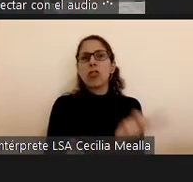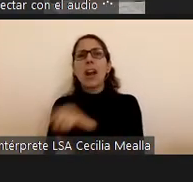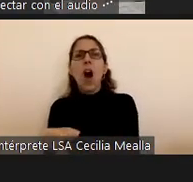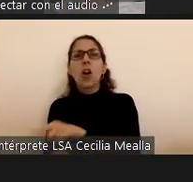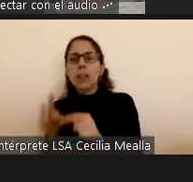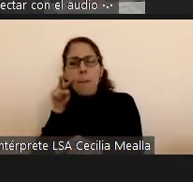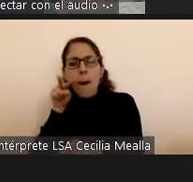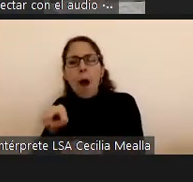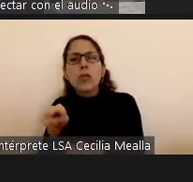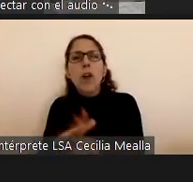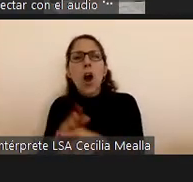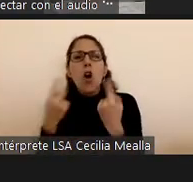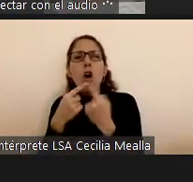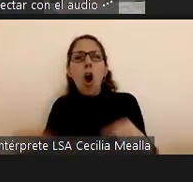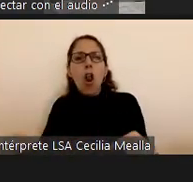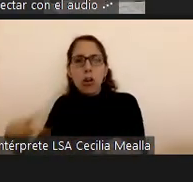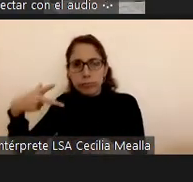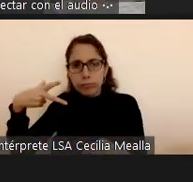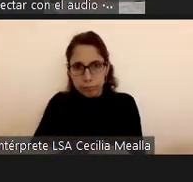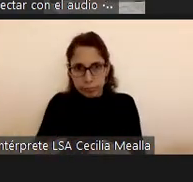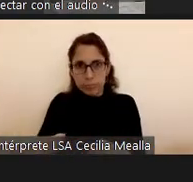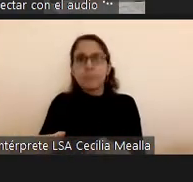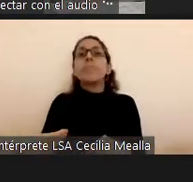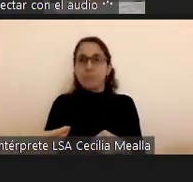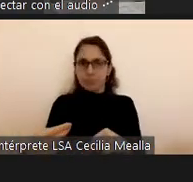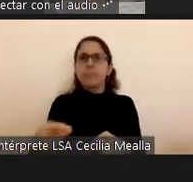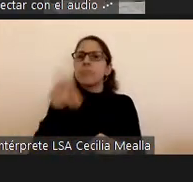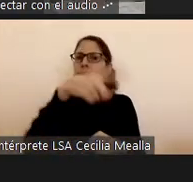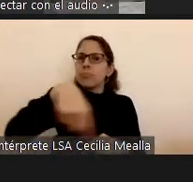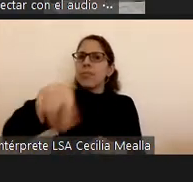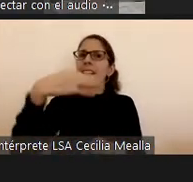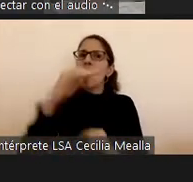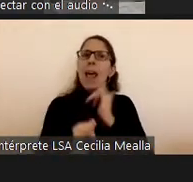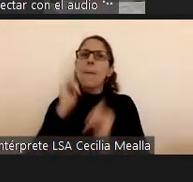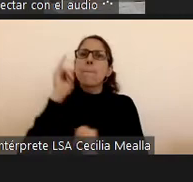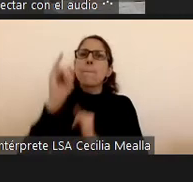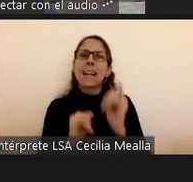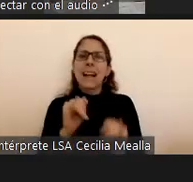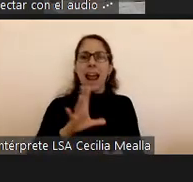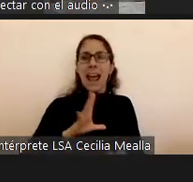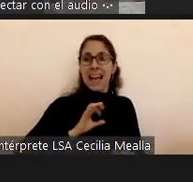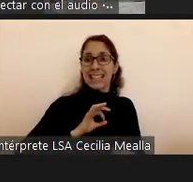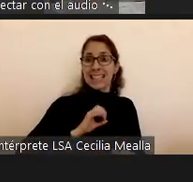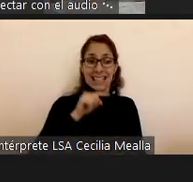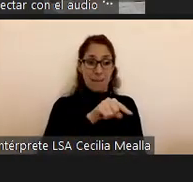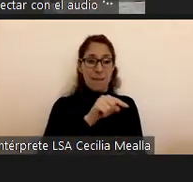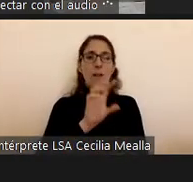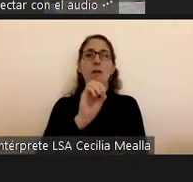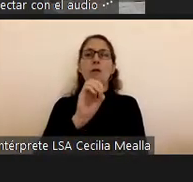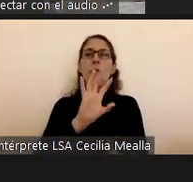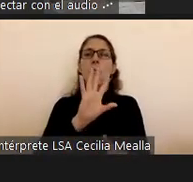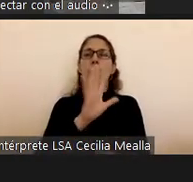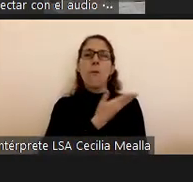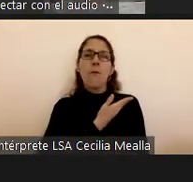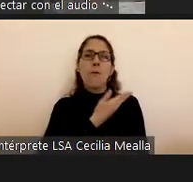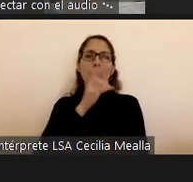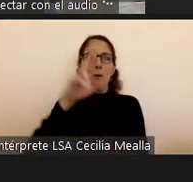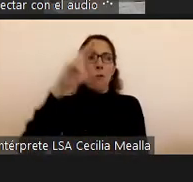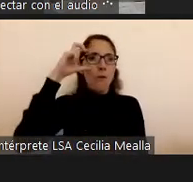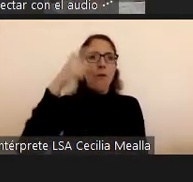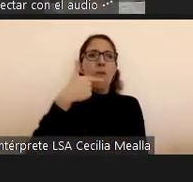Entonces, describa cómo se realiza un examen en fresco. Hay videos de esto, del examen en fresco, así